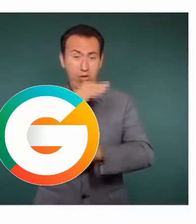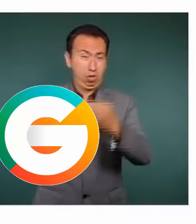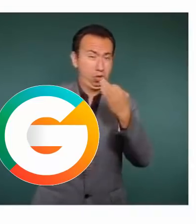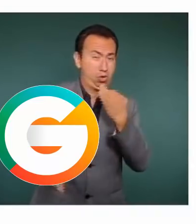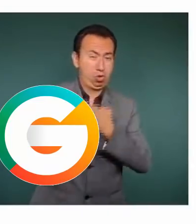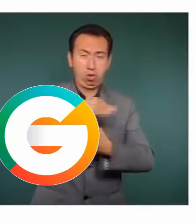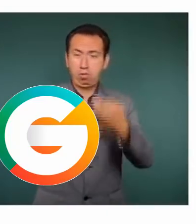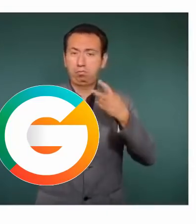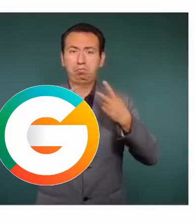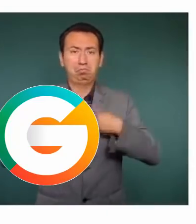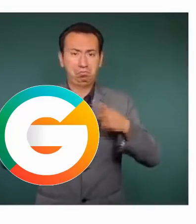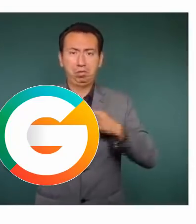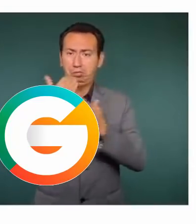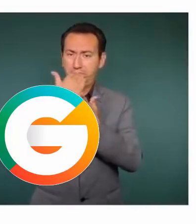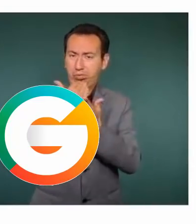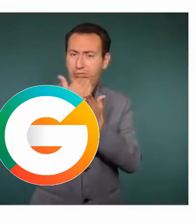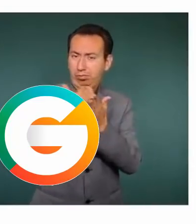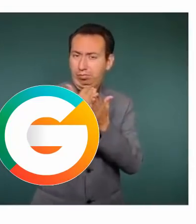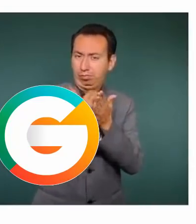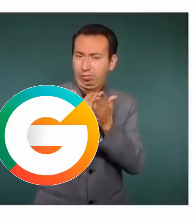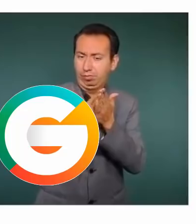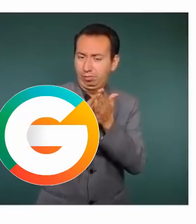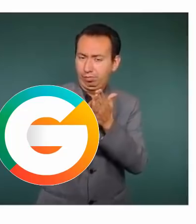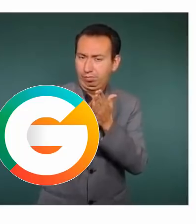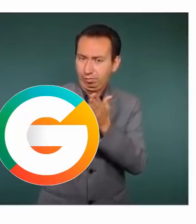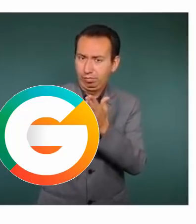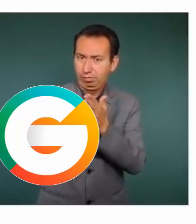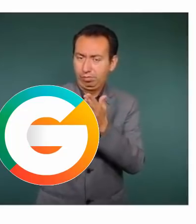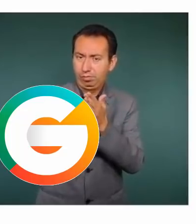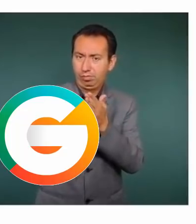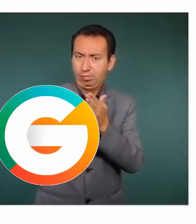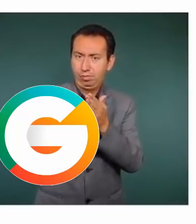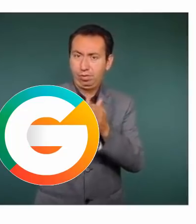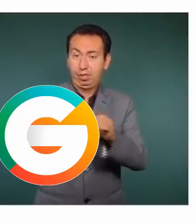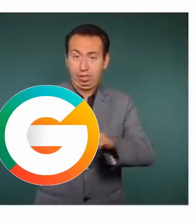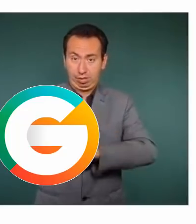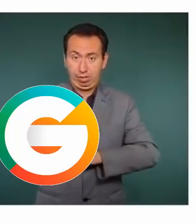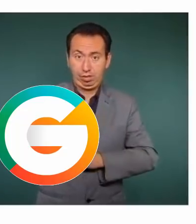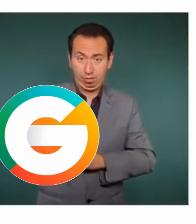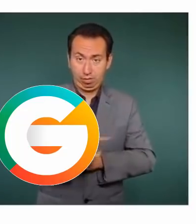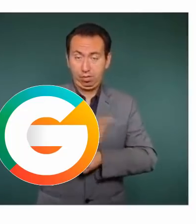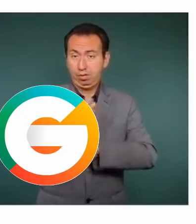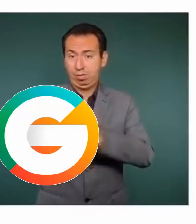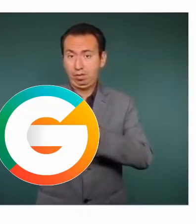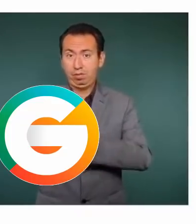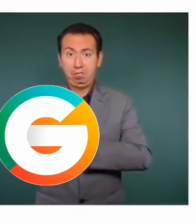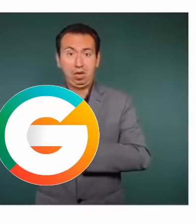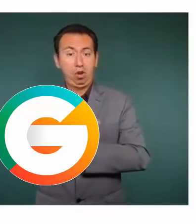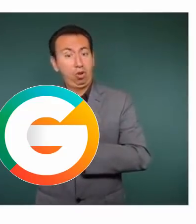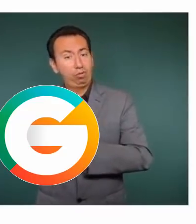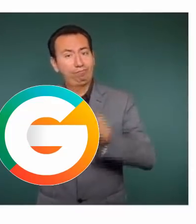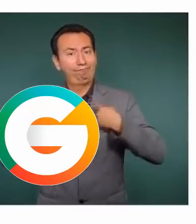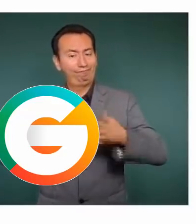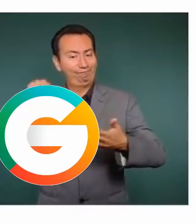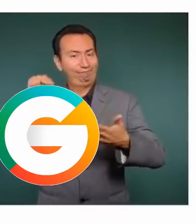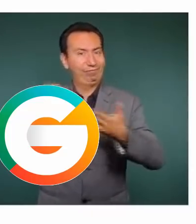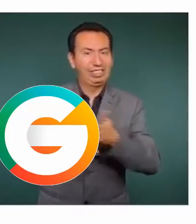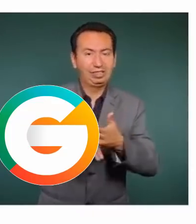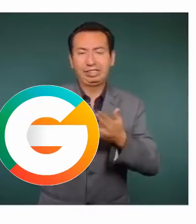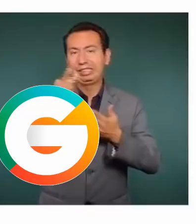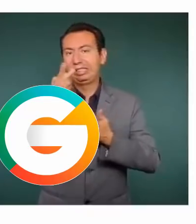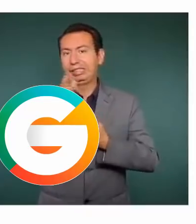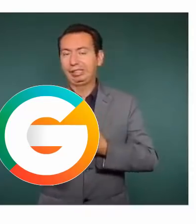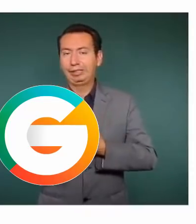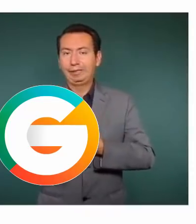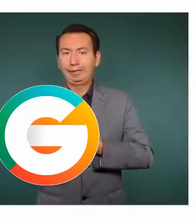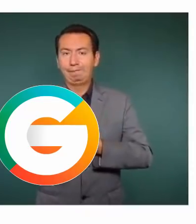totalidad de delitos, están a la baja, tiene el 11 lugar ahorita en el Estado, pero en homicidios dolosos es el único delito que